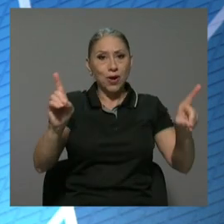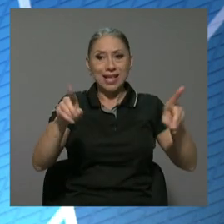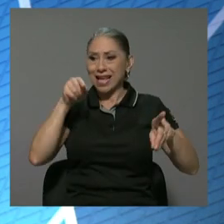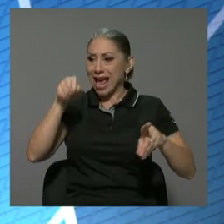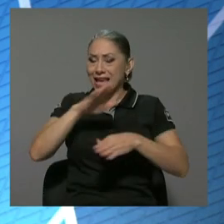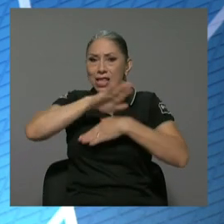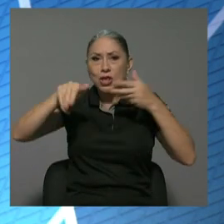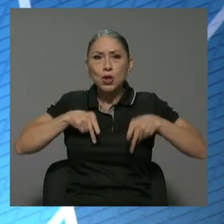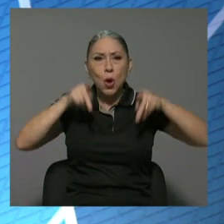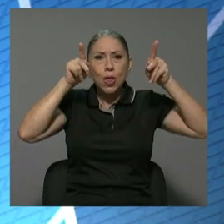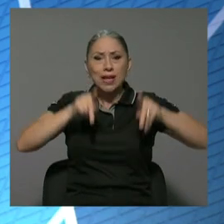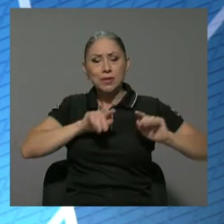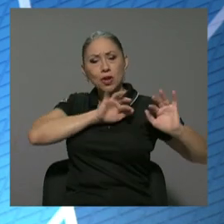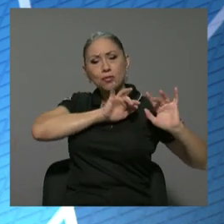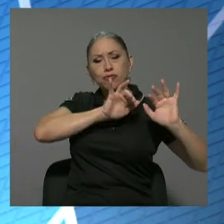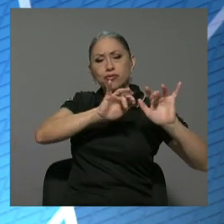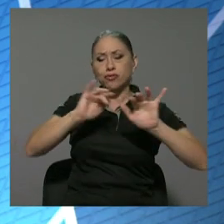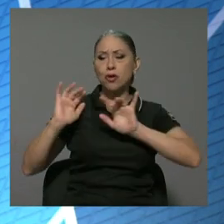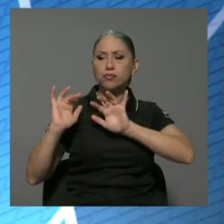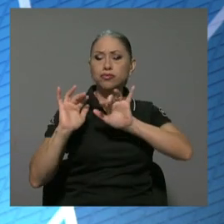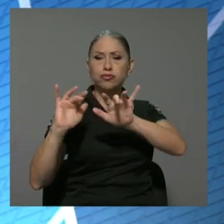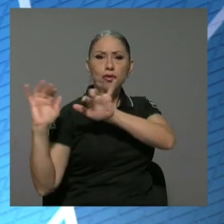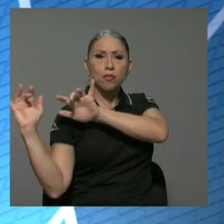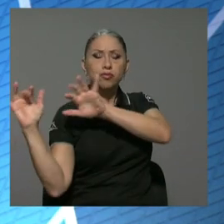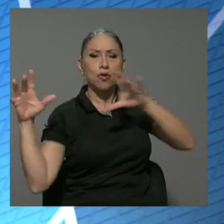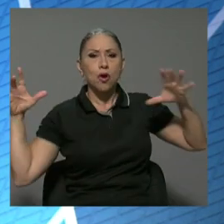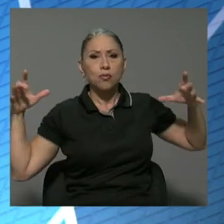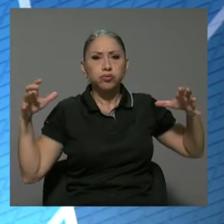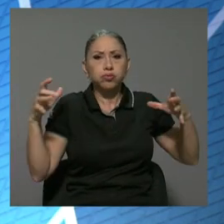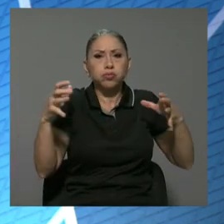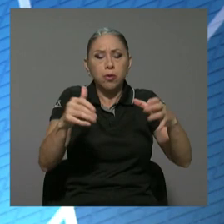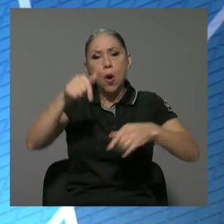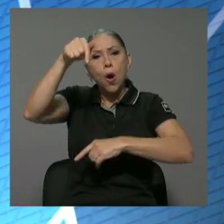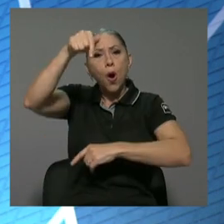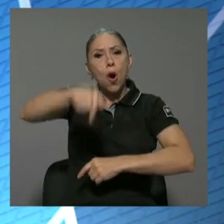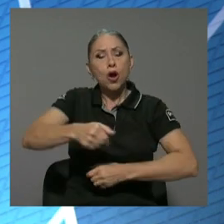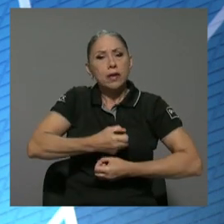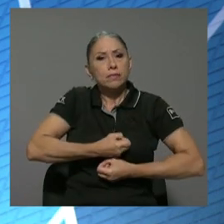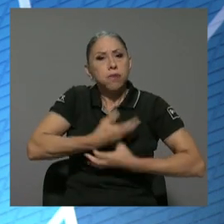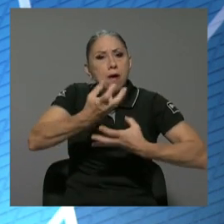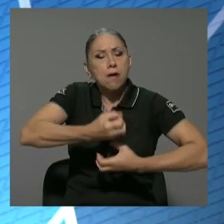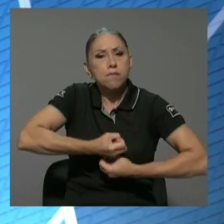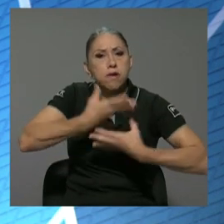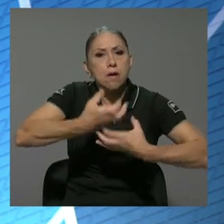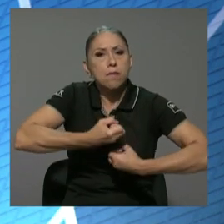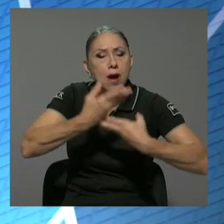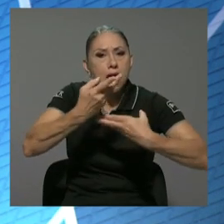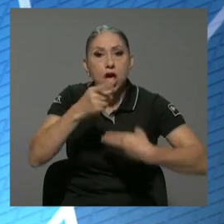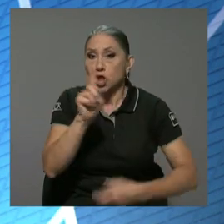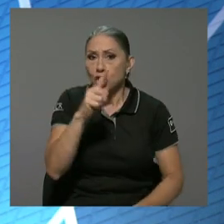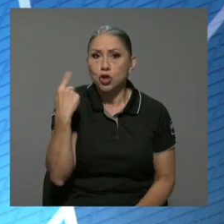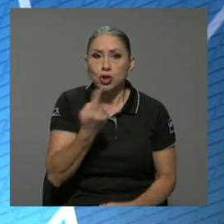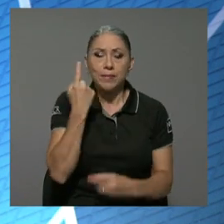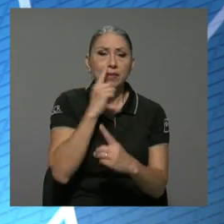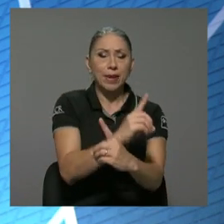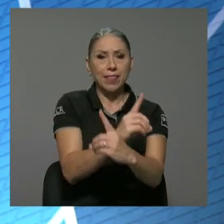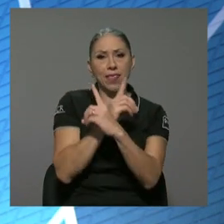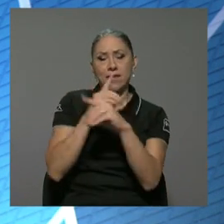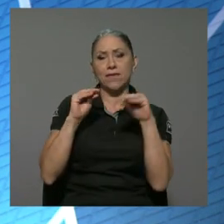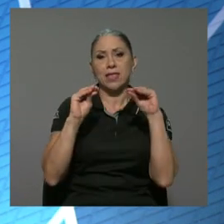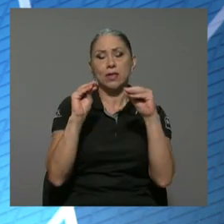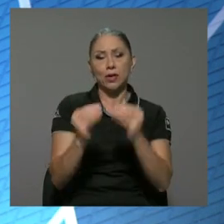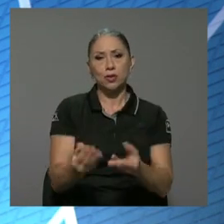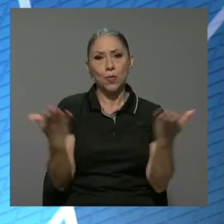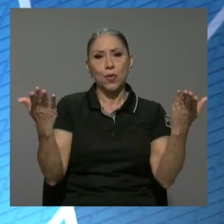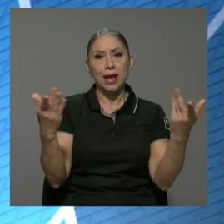los manifestantes que el día de hoy alzarán su voz, no solo para defender la educación pública, sino para